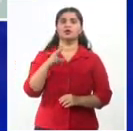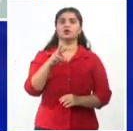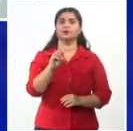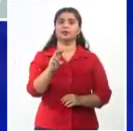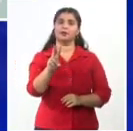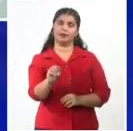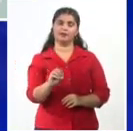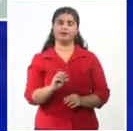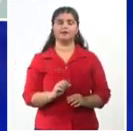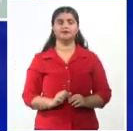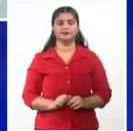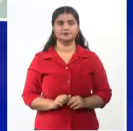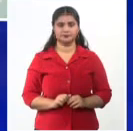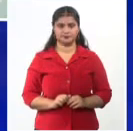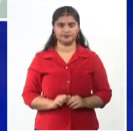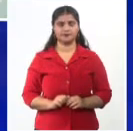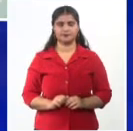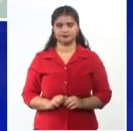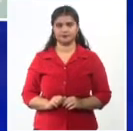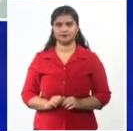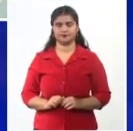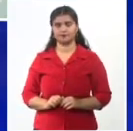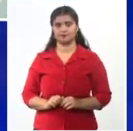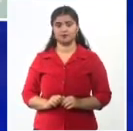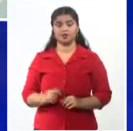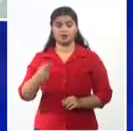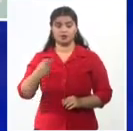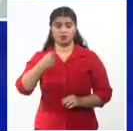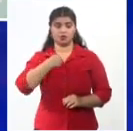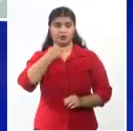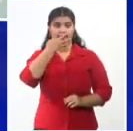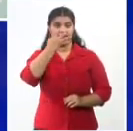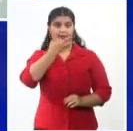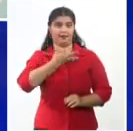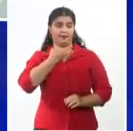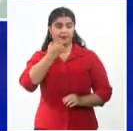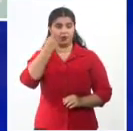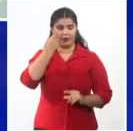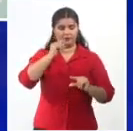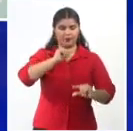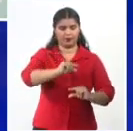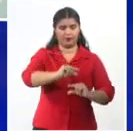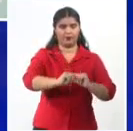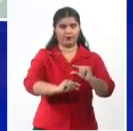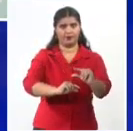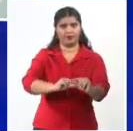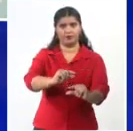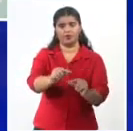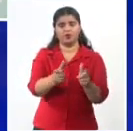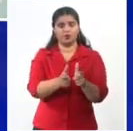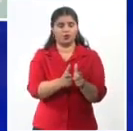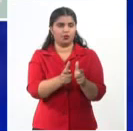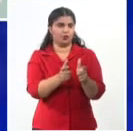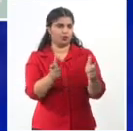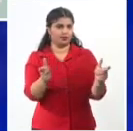refuerzos, para que ustedes vean cómo se fue incrementando y lo que